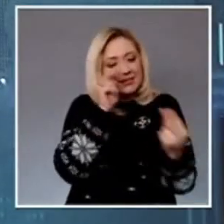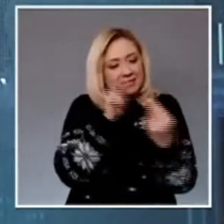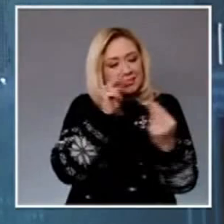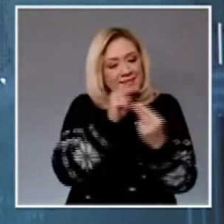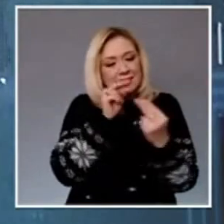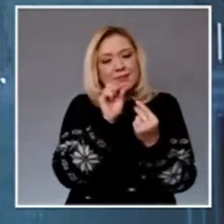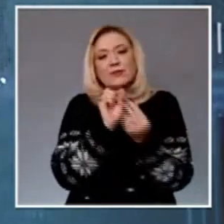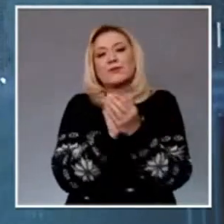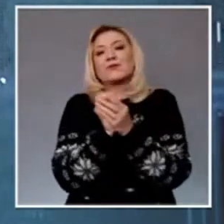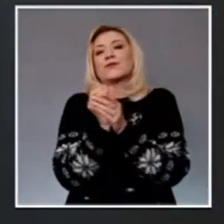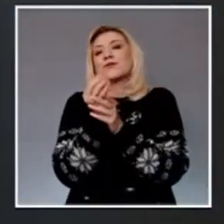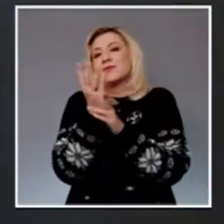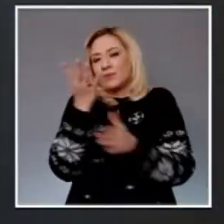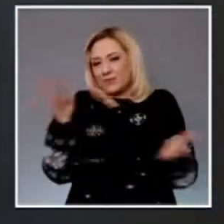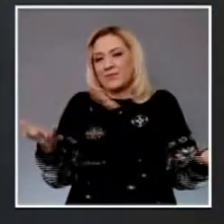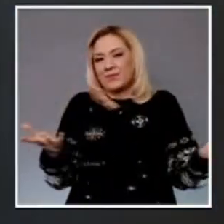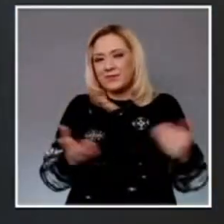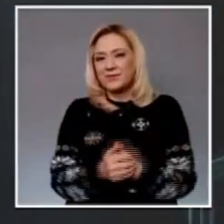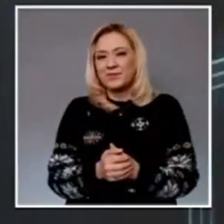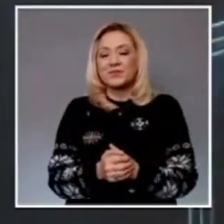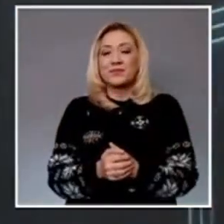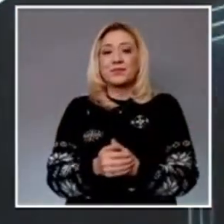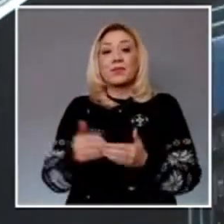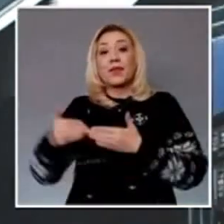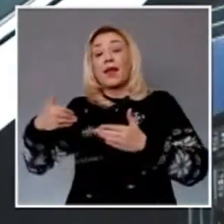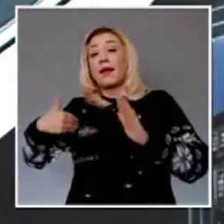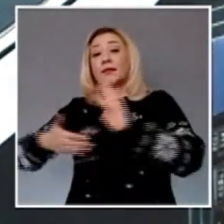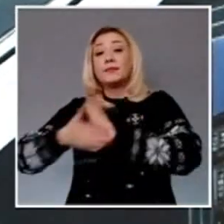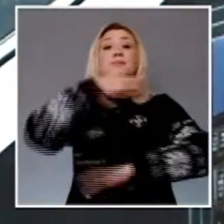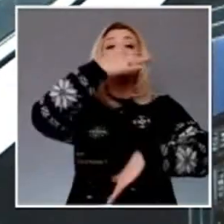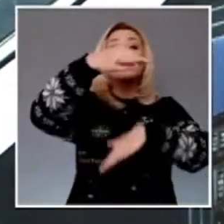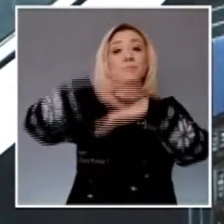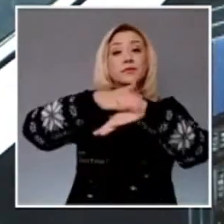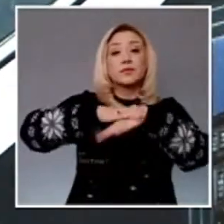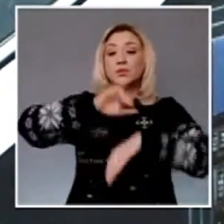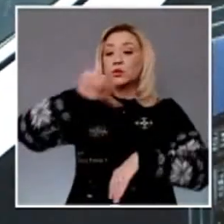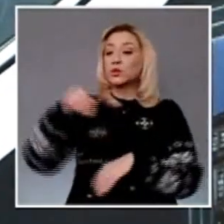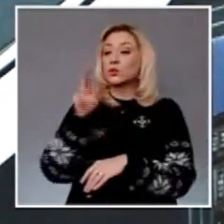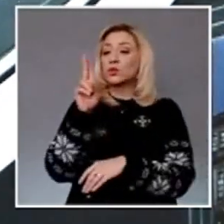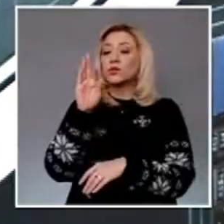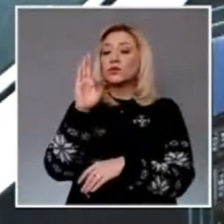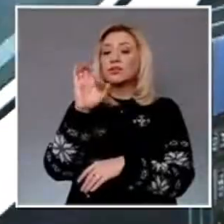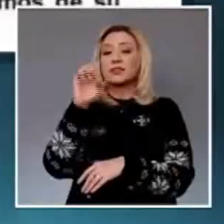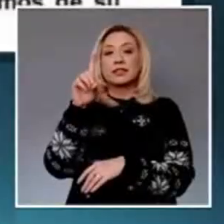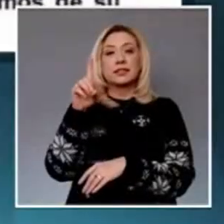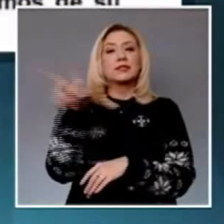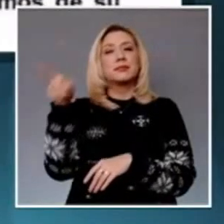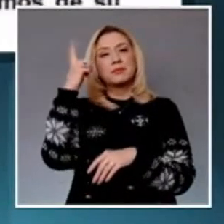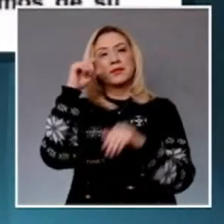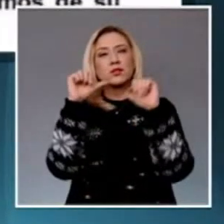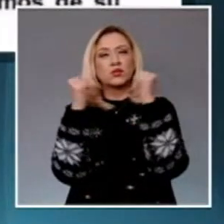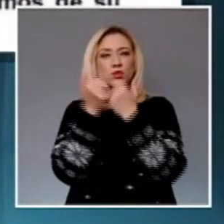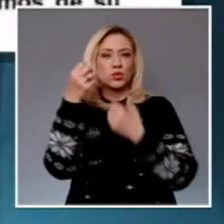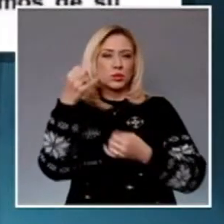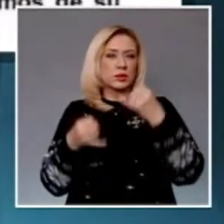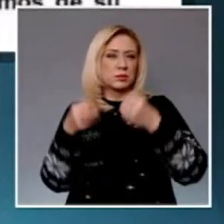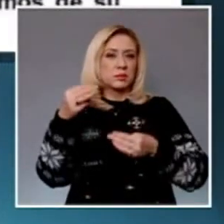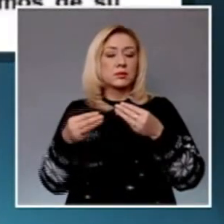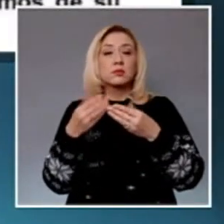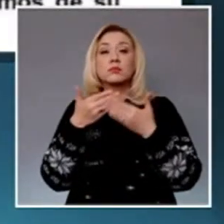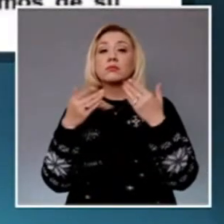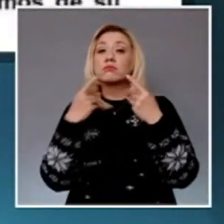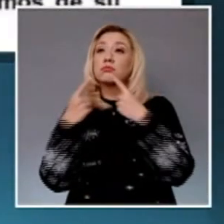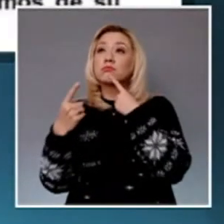Y antes de despedirnos, le informamos que la JUFET dio a conocer que un equipo de trabajo acudió a una audiencia con la Comisión Interamericana de